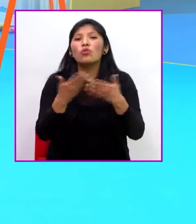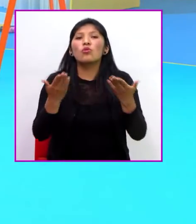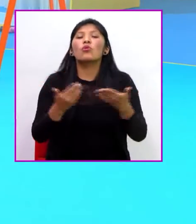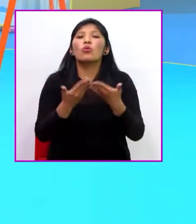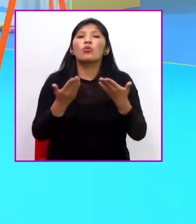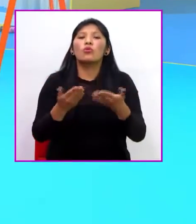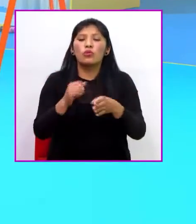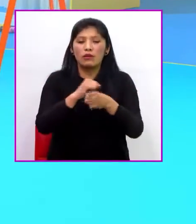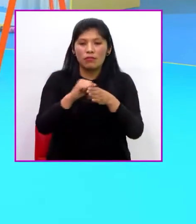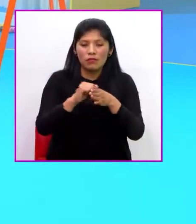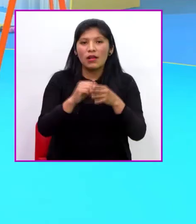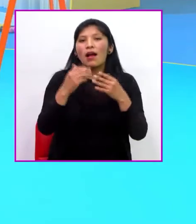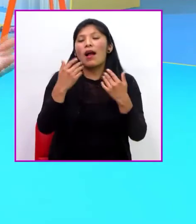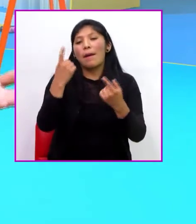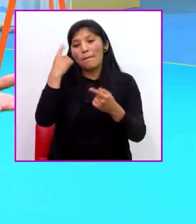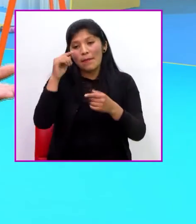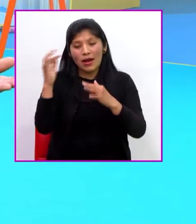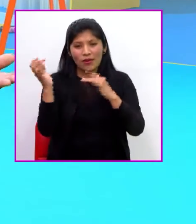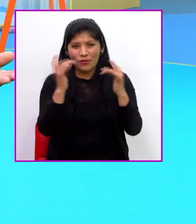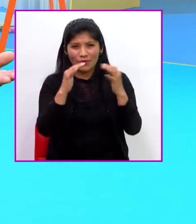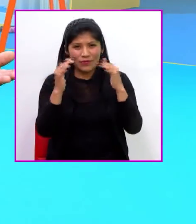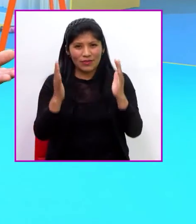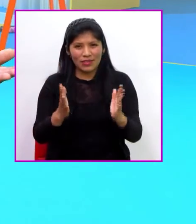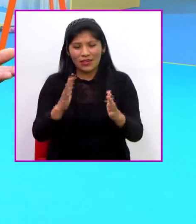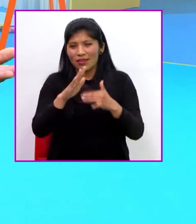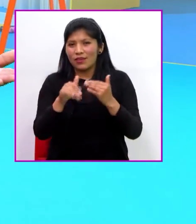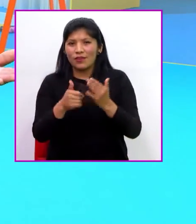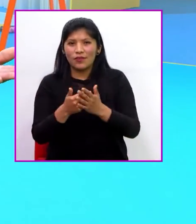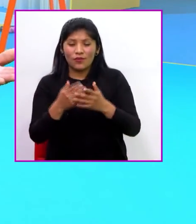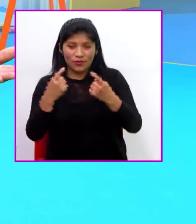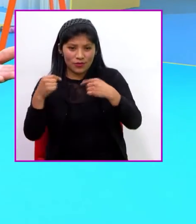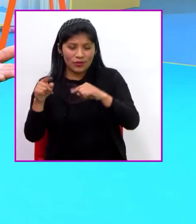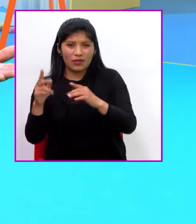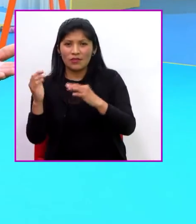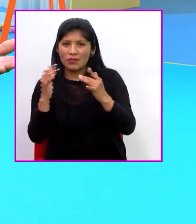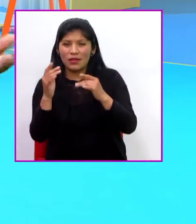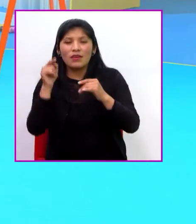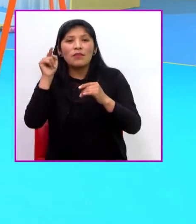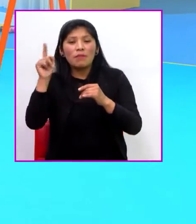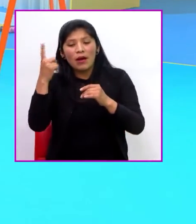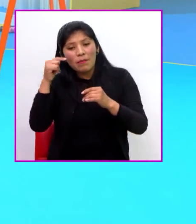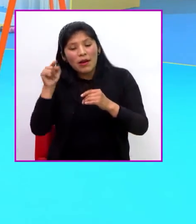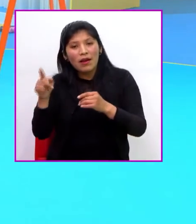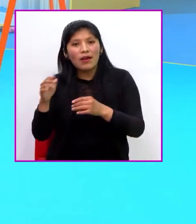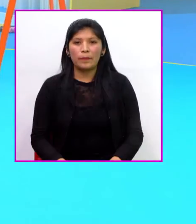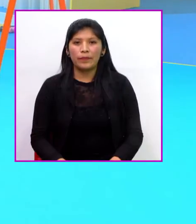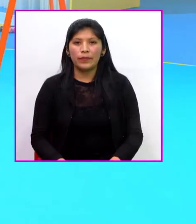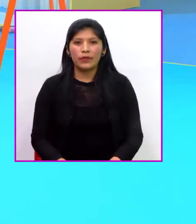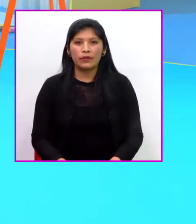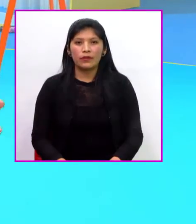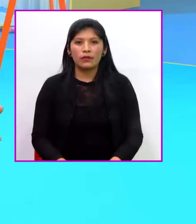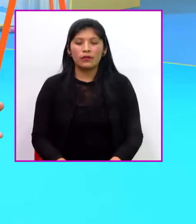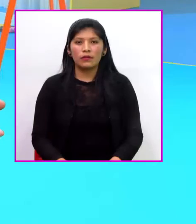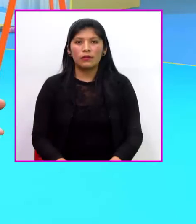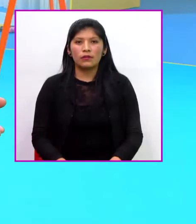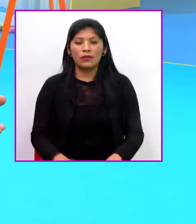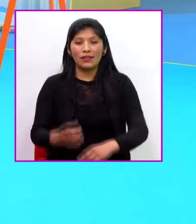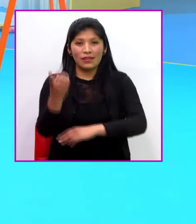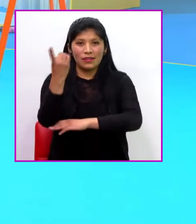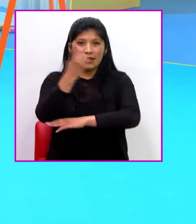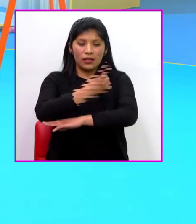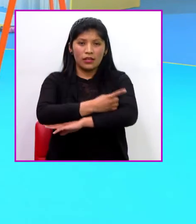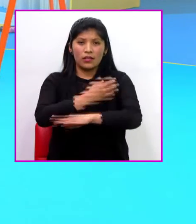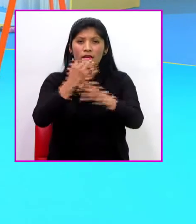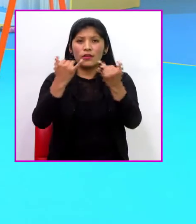los prisioneros de guerra, los heridos. ¿Te has dado cuenta qué importantes son los derechos humanos? El día de hoy